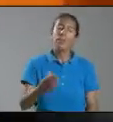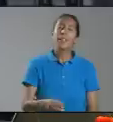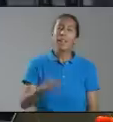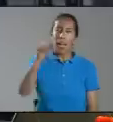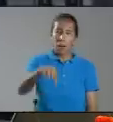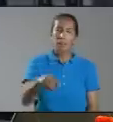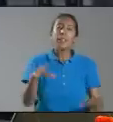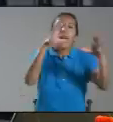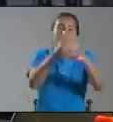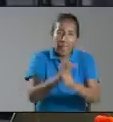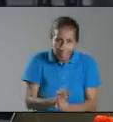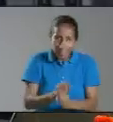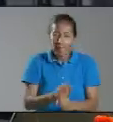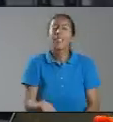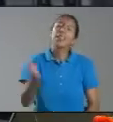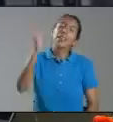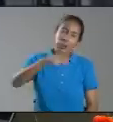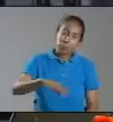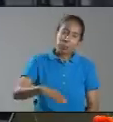van a ir las dudas.